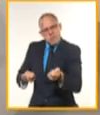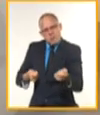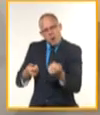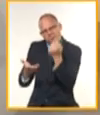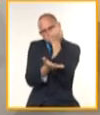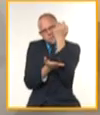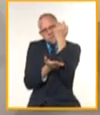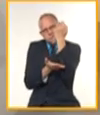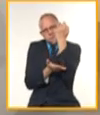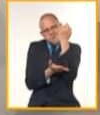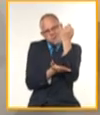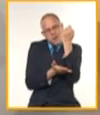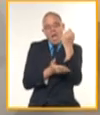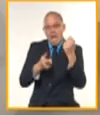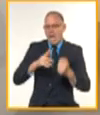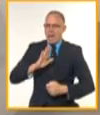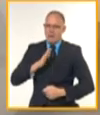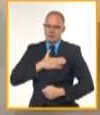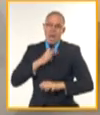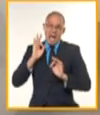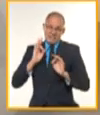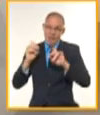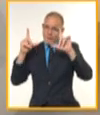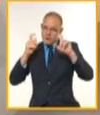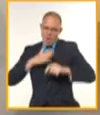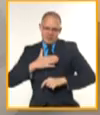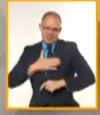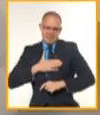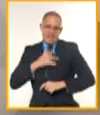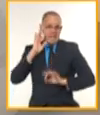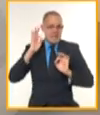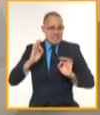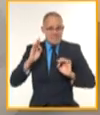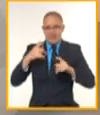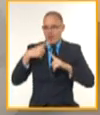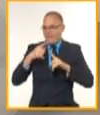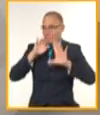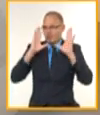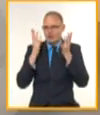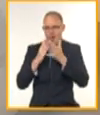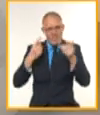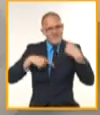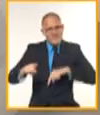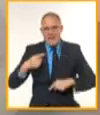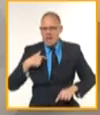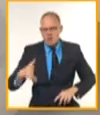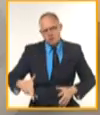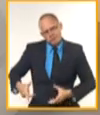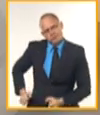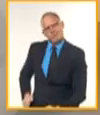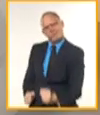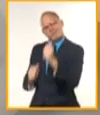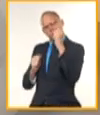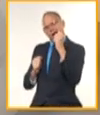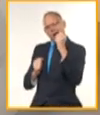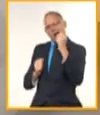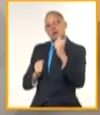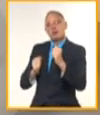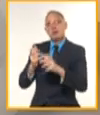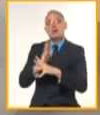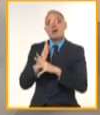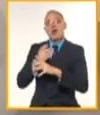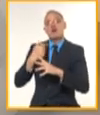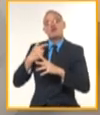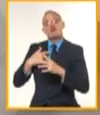ahora trata de borrar toda la huella que ha lanzado, pero incluso recomendó con una criptomoneda